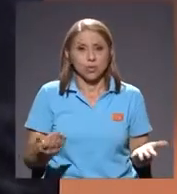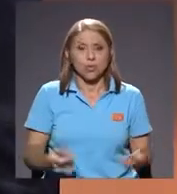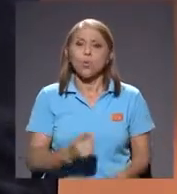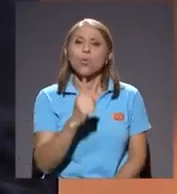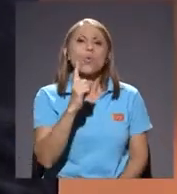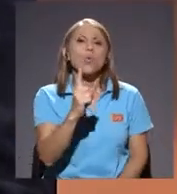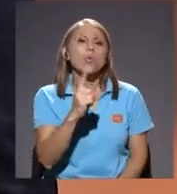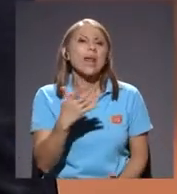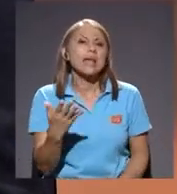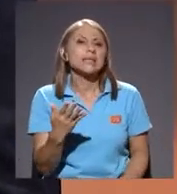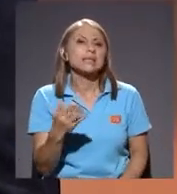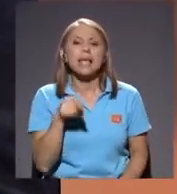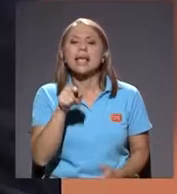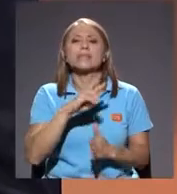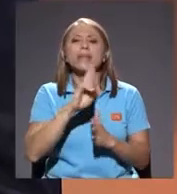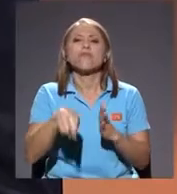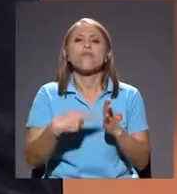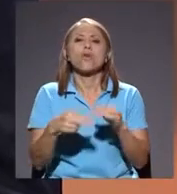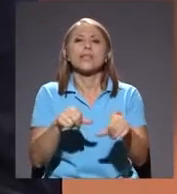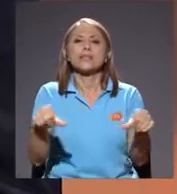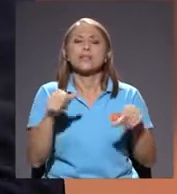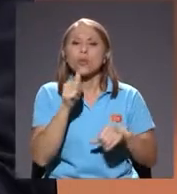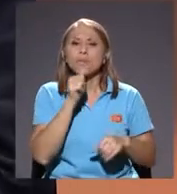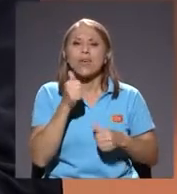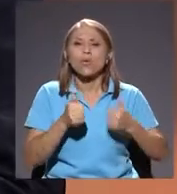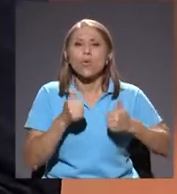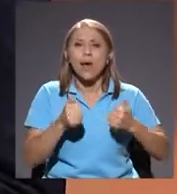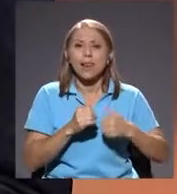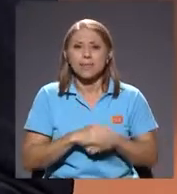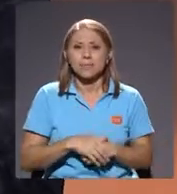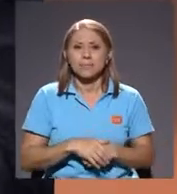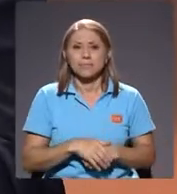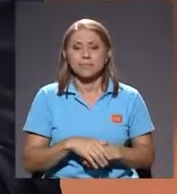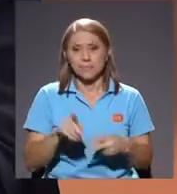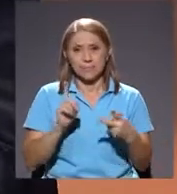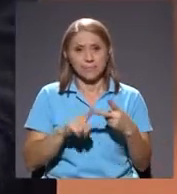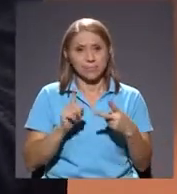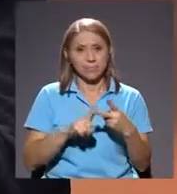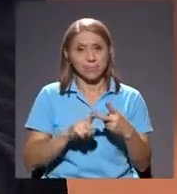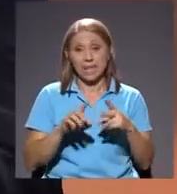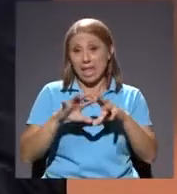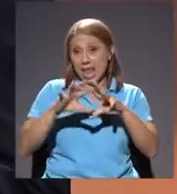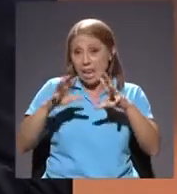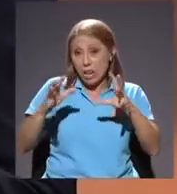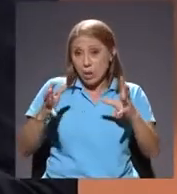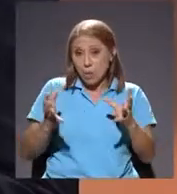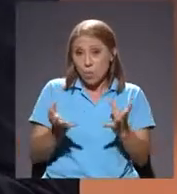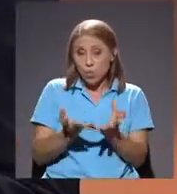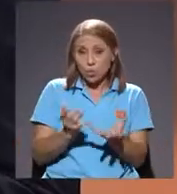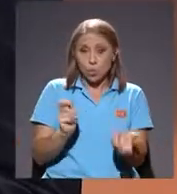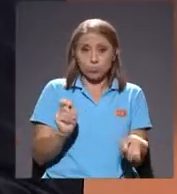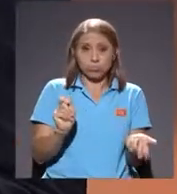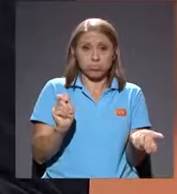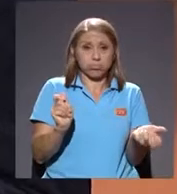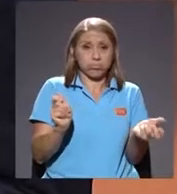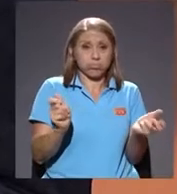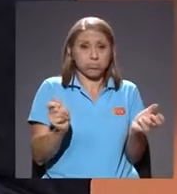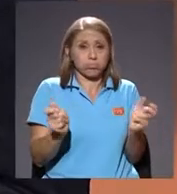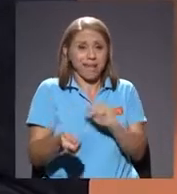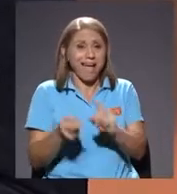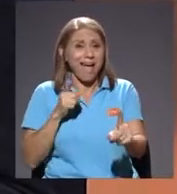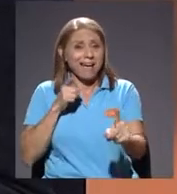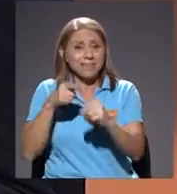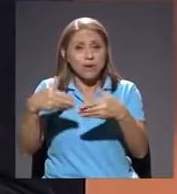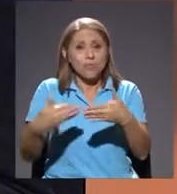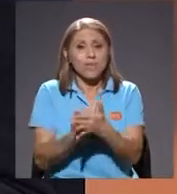cuál va a ser ese rol del sector privado y la segunda es que el mundo el mundo está evolucionando hacia nuevos esquemas